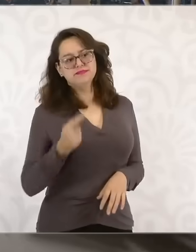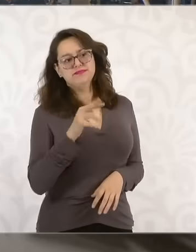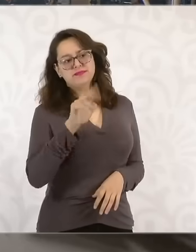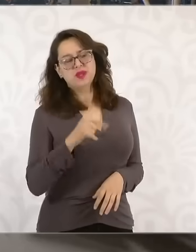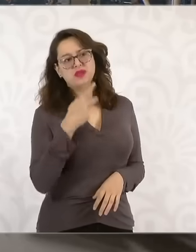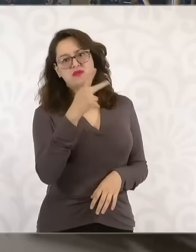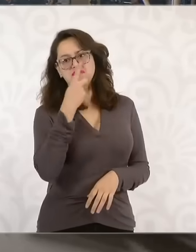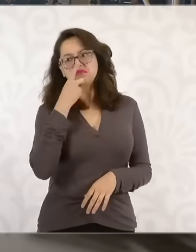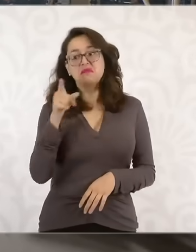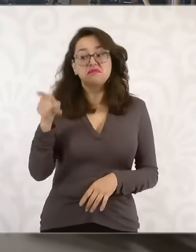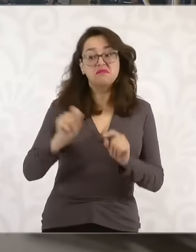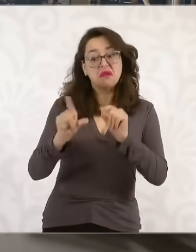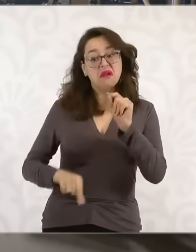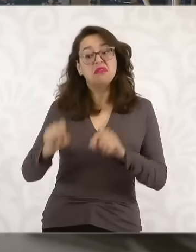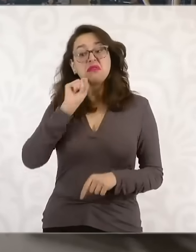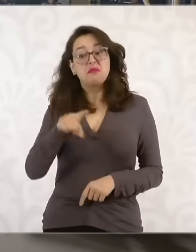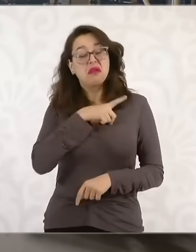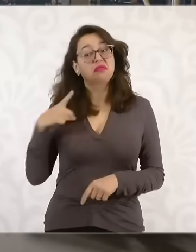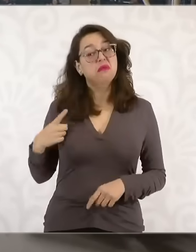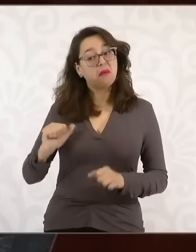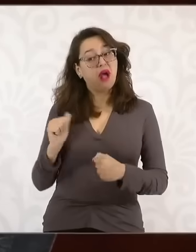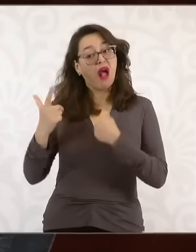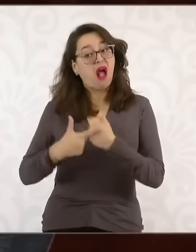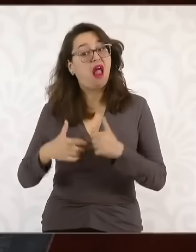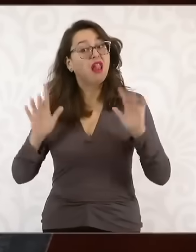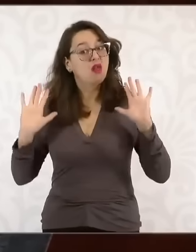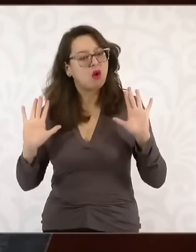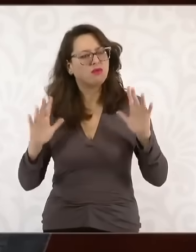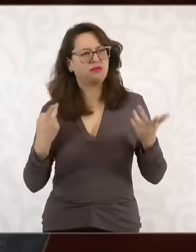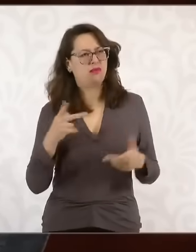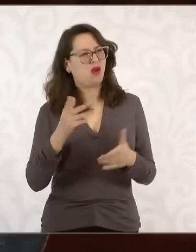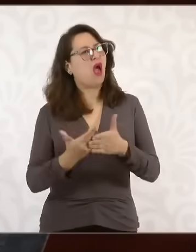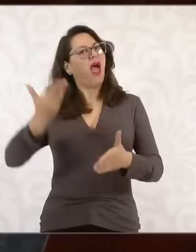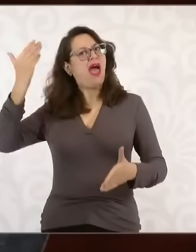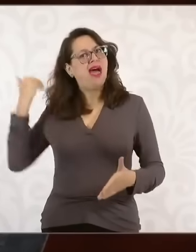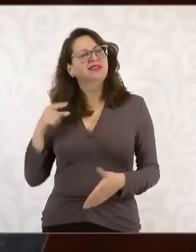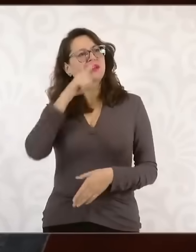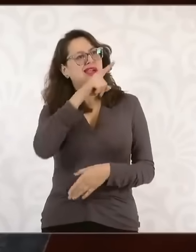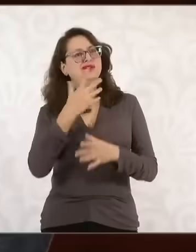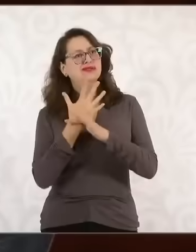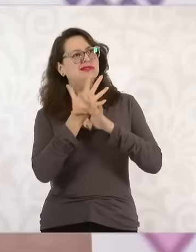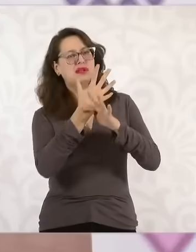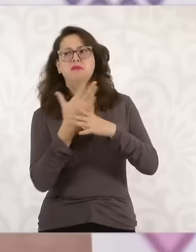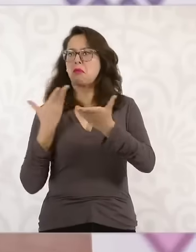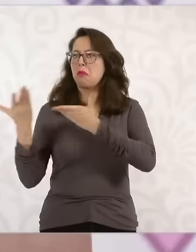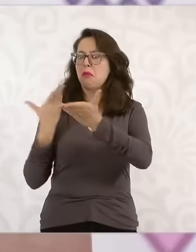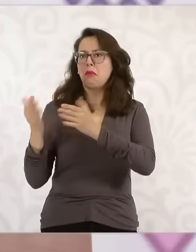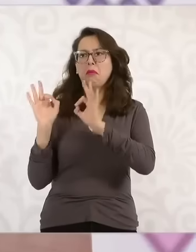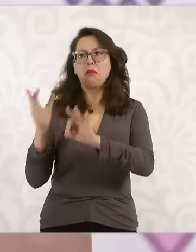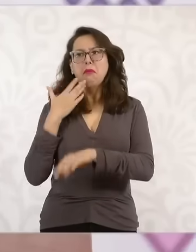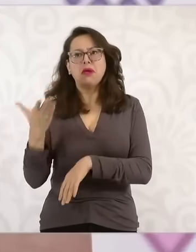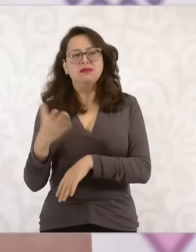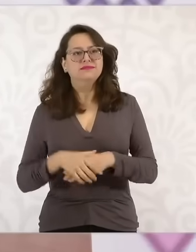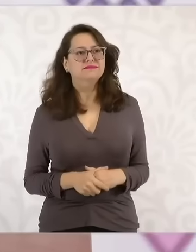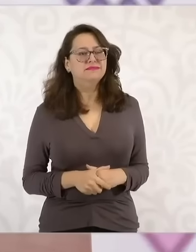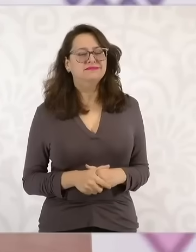Marco Rubio han reconocido la colaboración y el trabajo que han hecho con México. Sí, han manifestado en varias ocasiones que es un muy